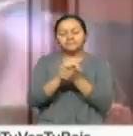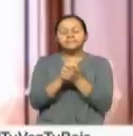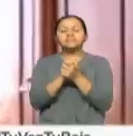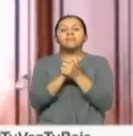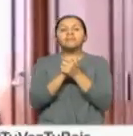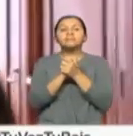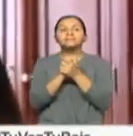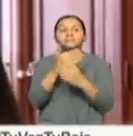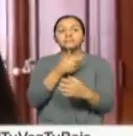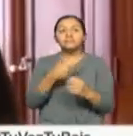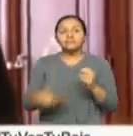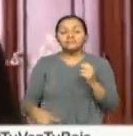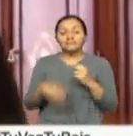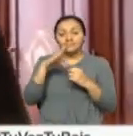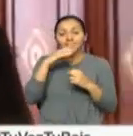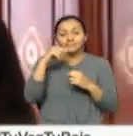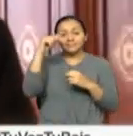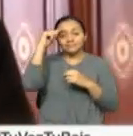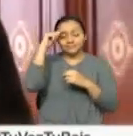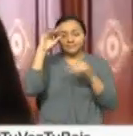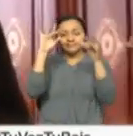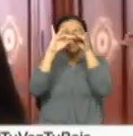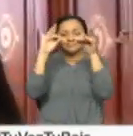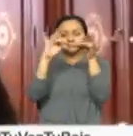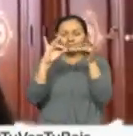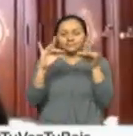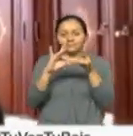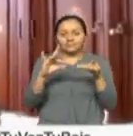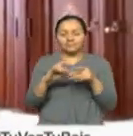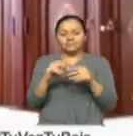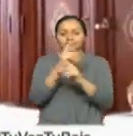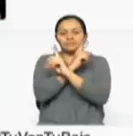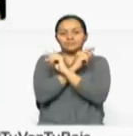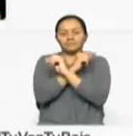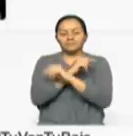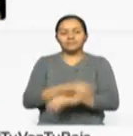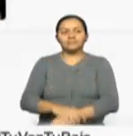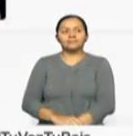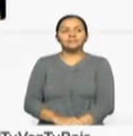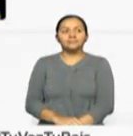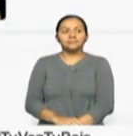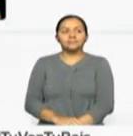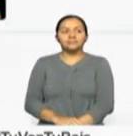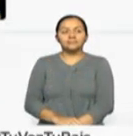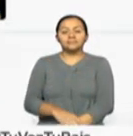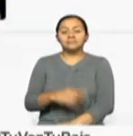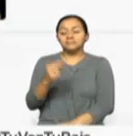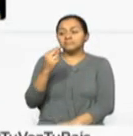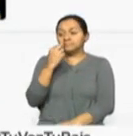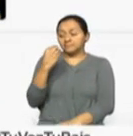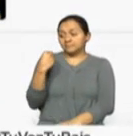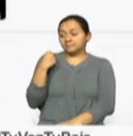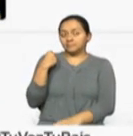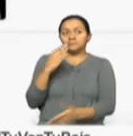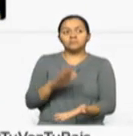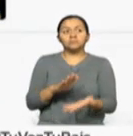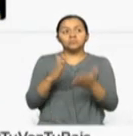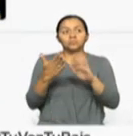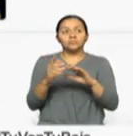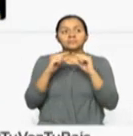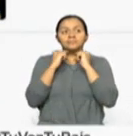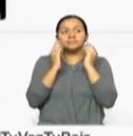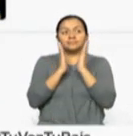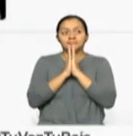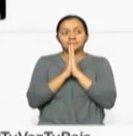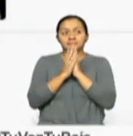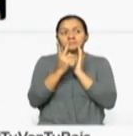Rafael Correa también se pronunció sobre la muerte de Monseñor Luna en su cuenta de Twitter. Acaba de fallecer Alberto Luna Tobar,